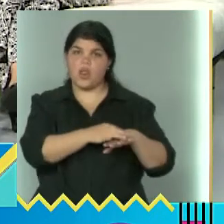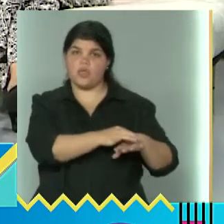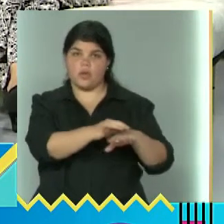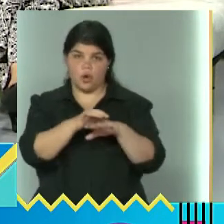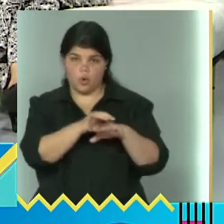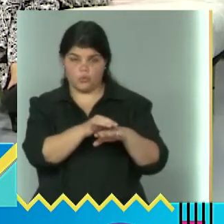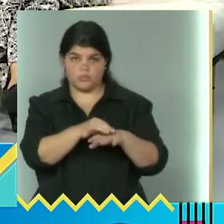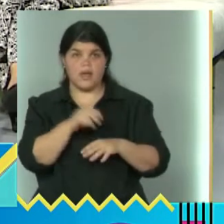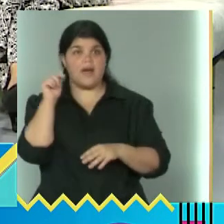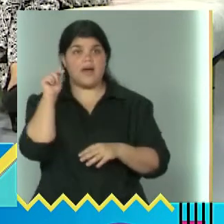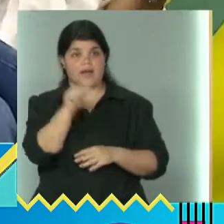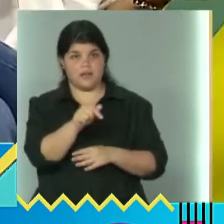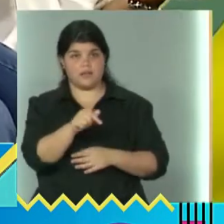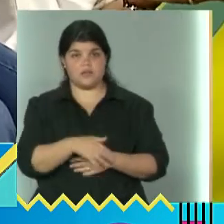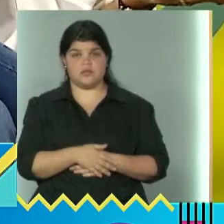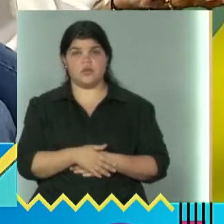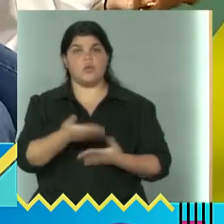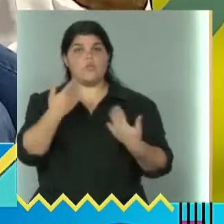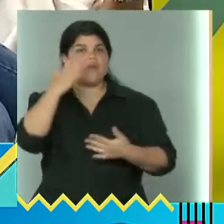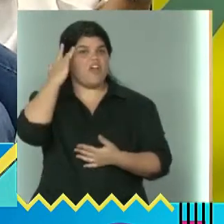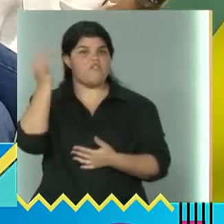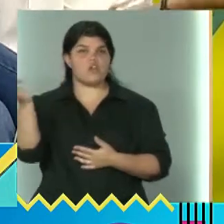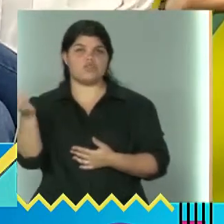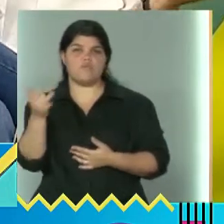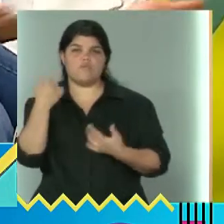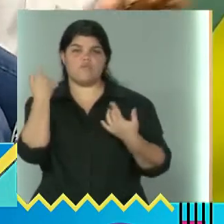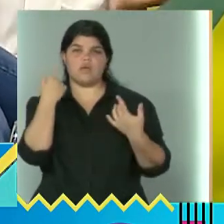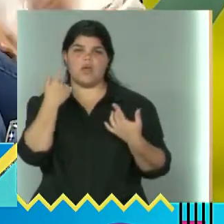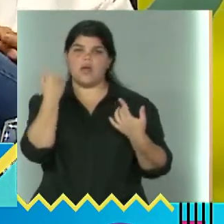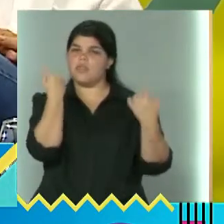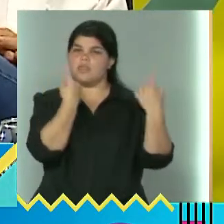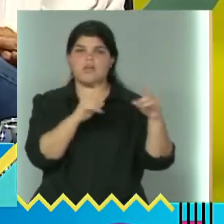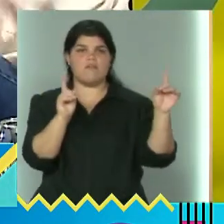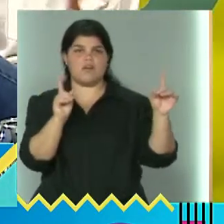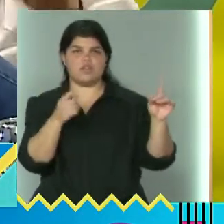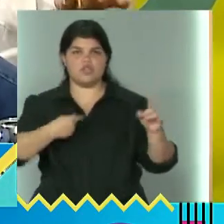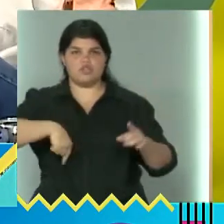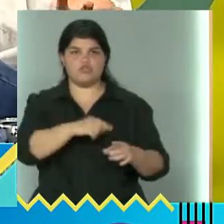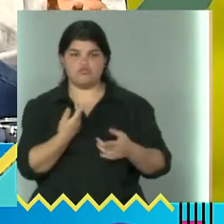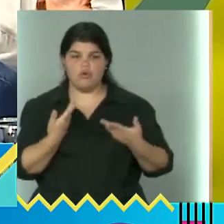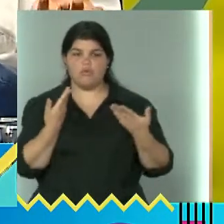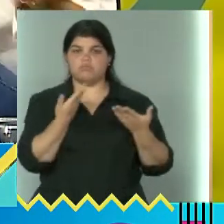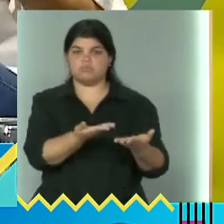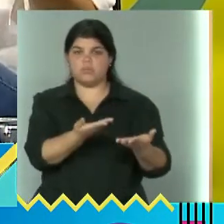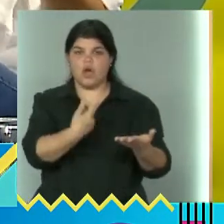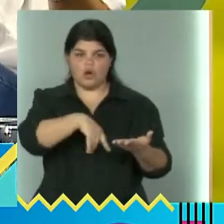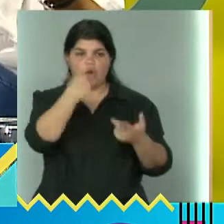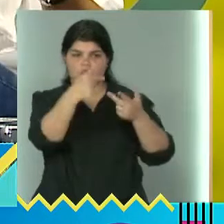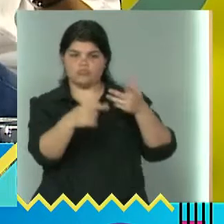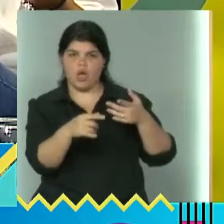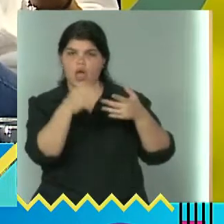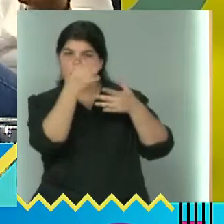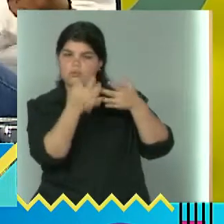que ahí es donde podemos hablar de la filosofía diferente, que nosotros tres estamos representando cosas que tienen muchas cosas en común, pero tienen